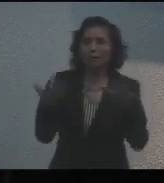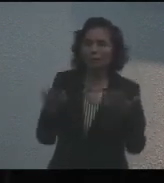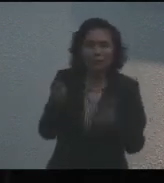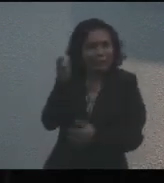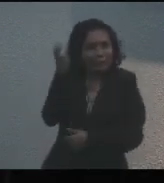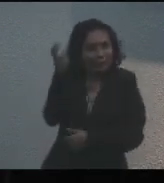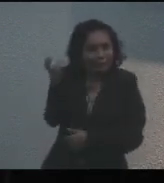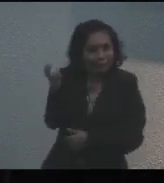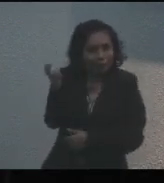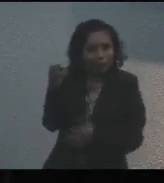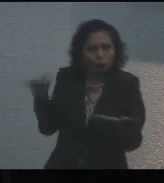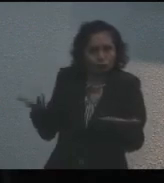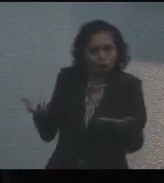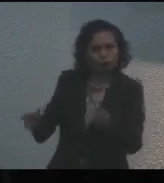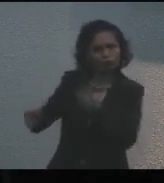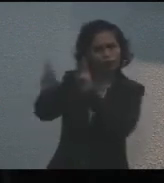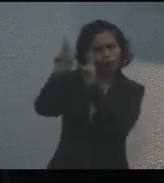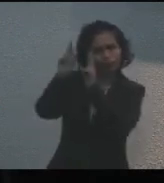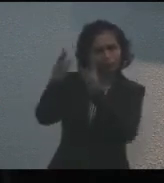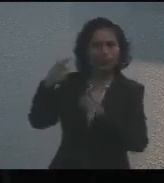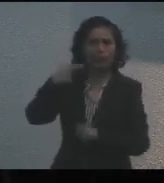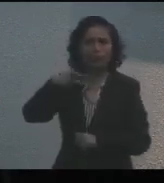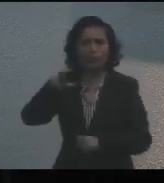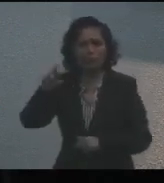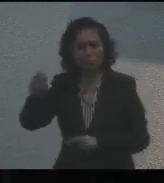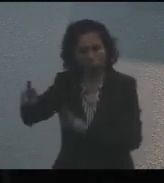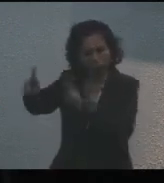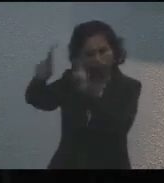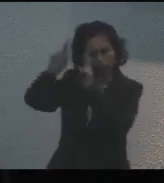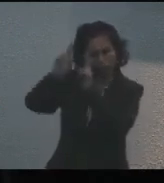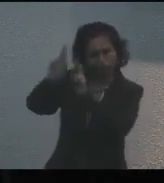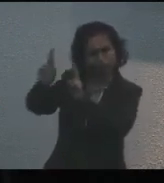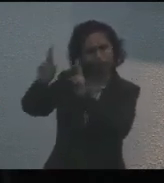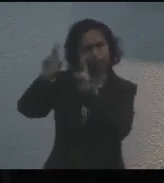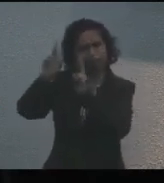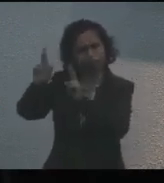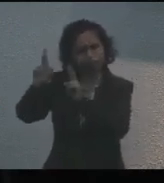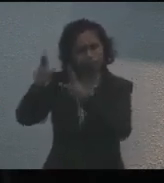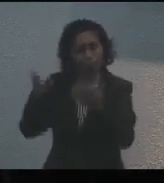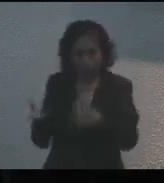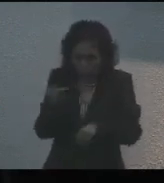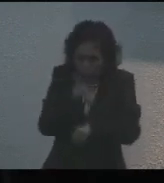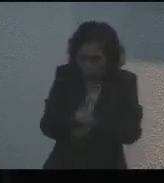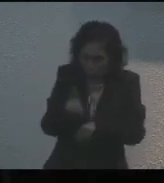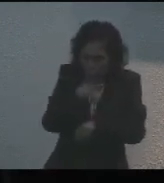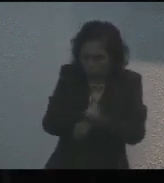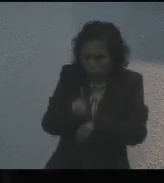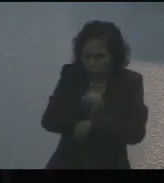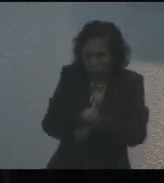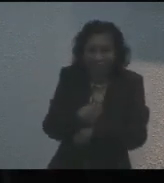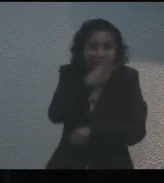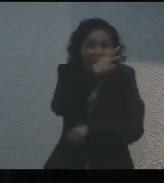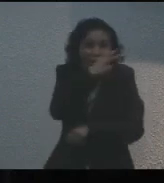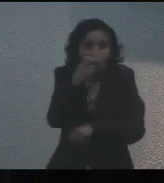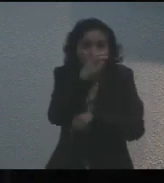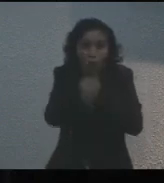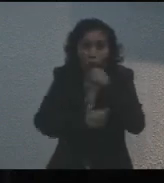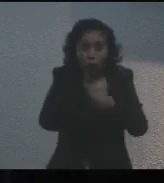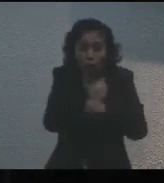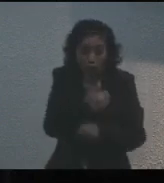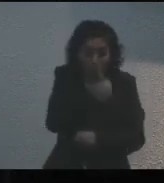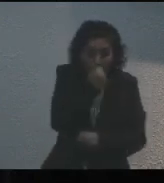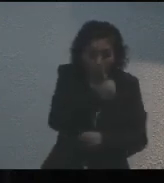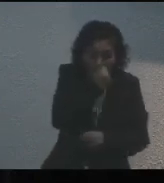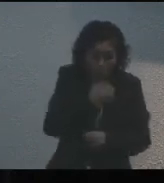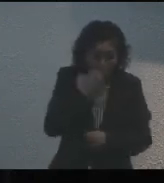patentiza el aprecio de los quintanarroenses por la entrega diaria que a través de 200 años los jóvenes cadetes